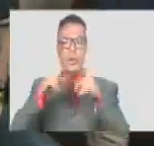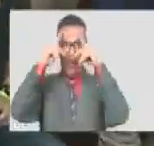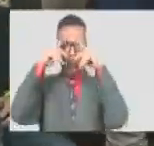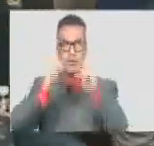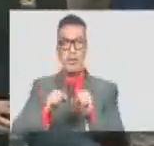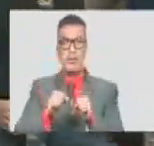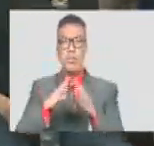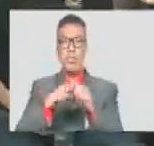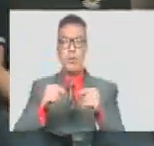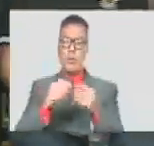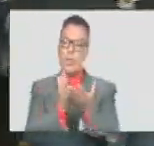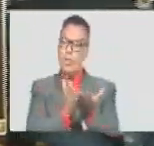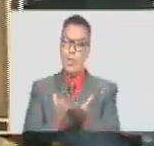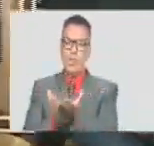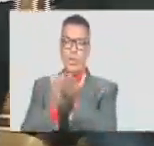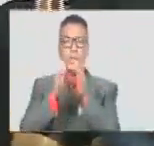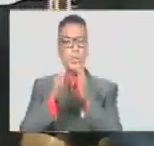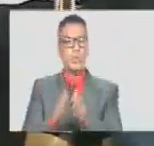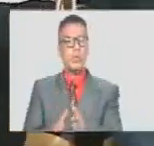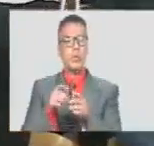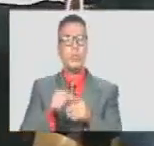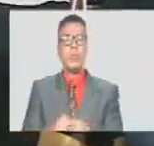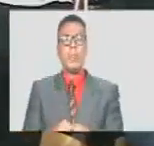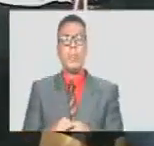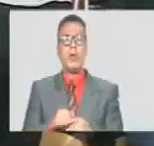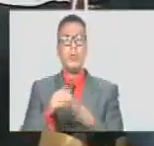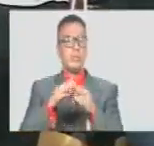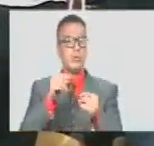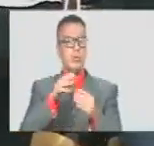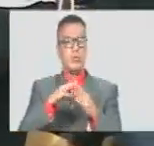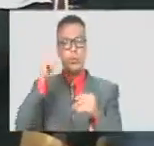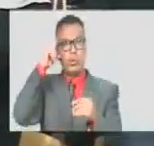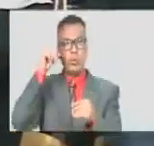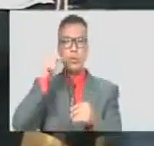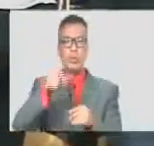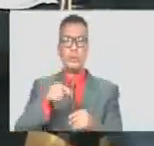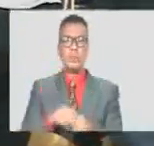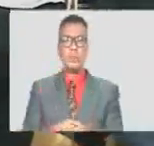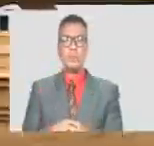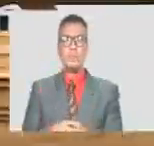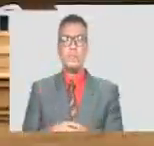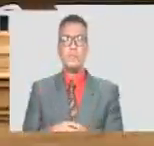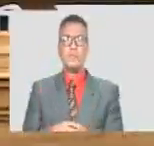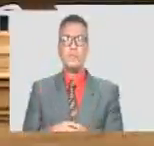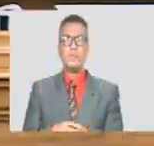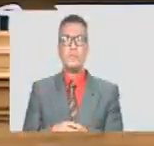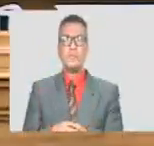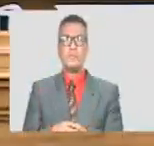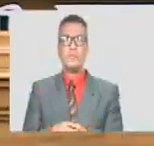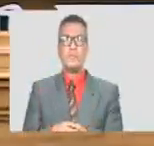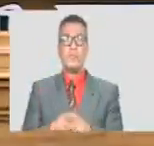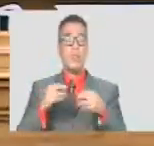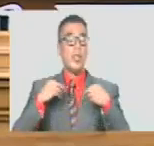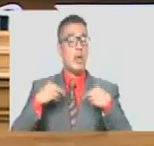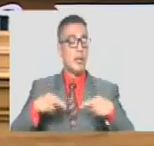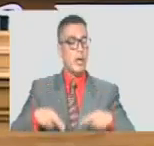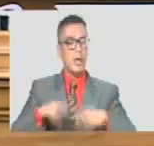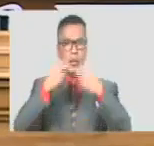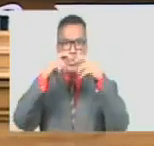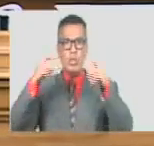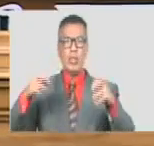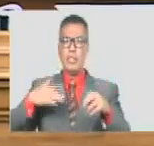profesional, de la vida como estudiante, de la vida cotidiana, de los temas en los cuales